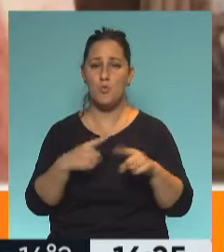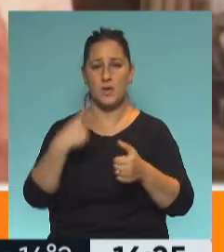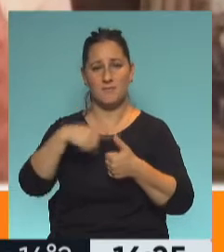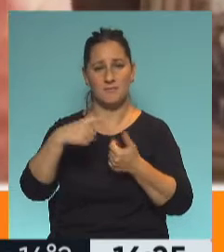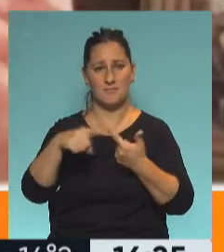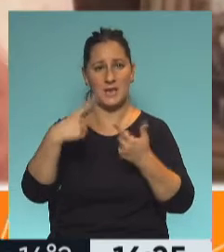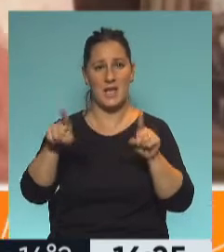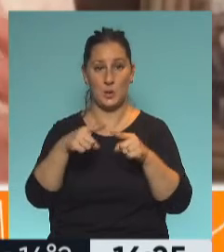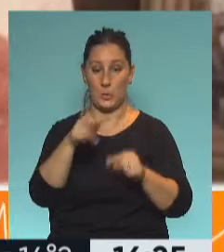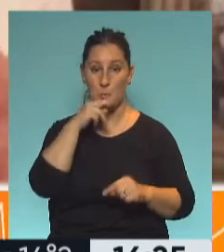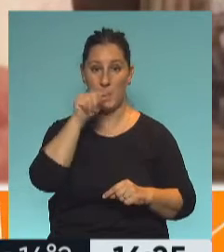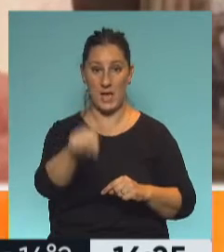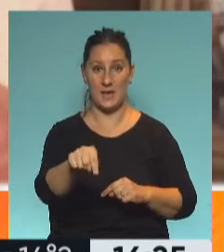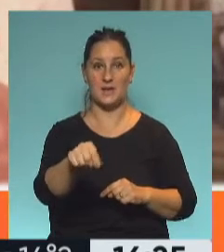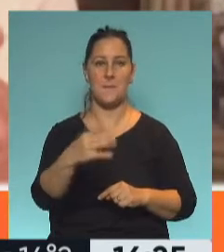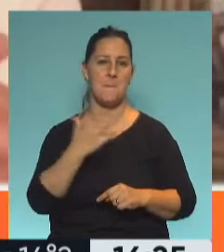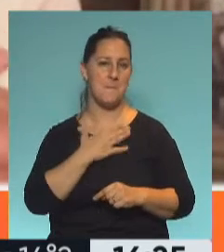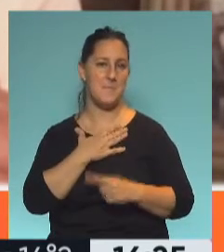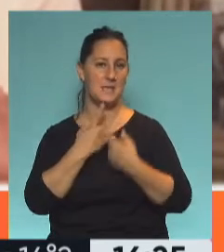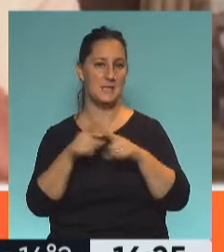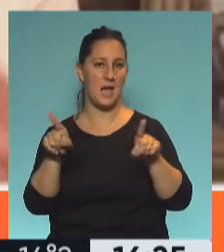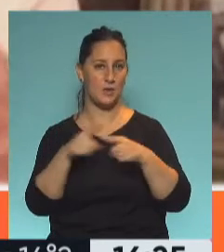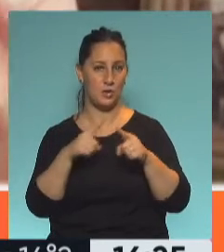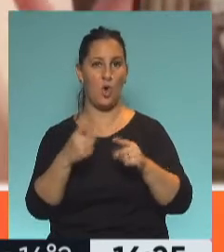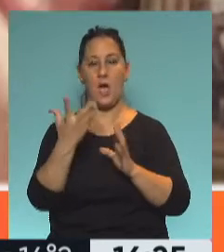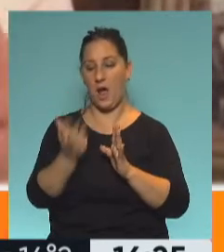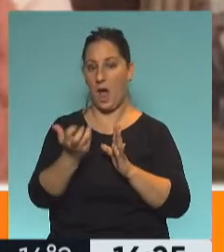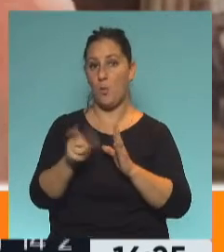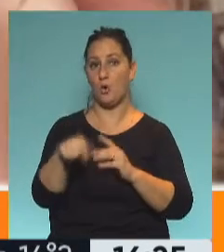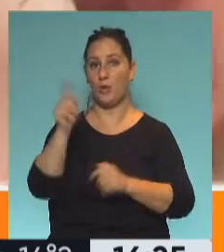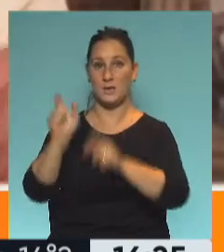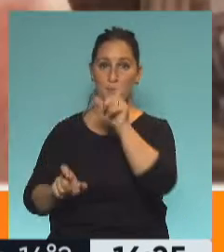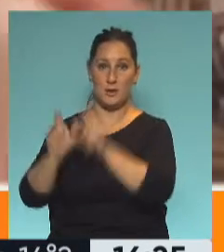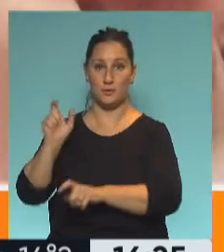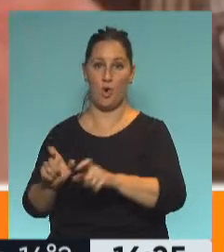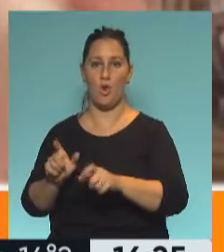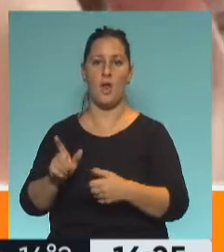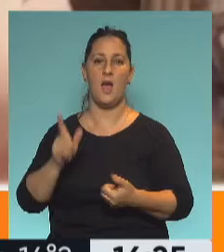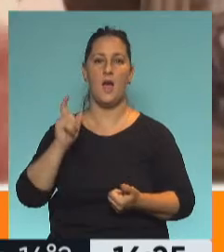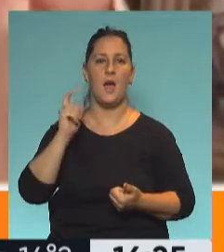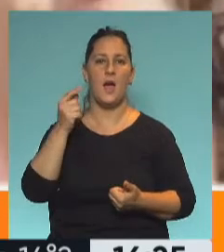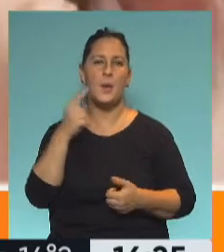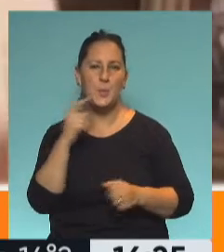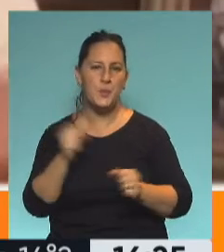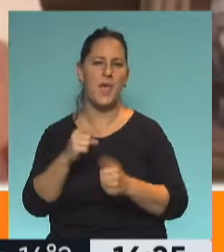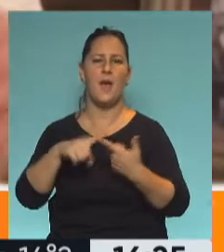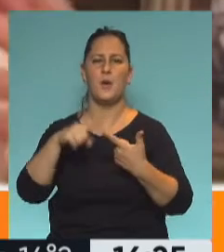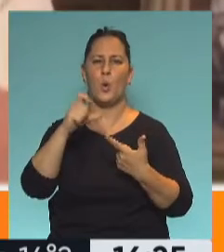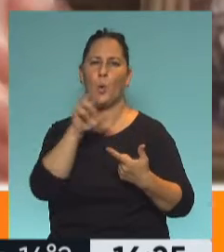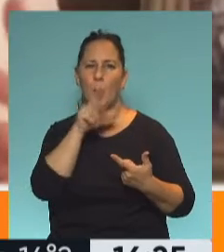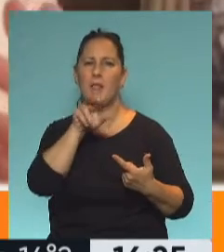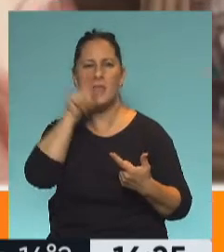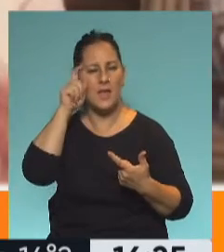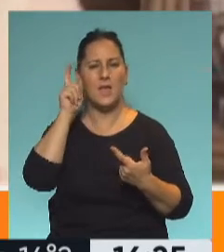el que sale el viernes, tiene un montón de canciones mías que a mí me grabó otra gente, No me doy por vencido, Quién te dijo eso, Invierno, Ni rosa ni juguete, son